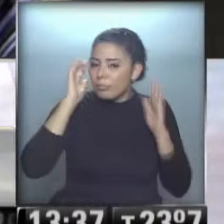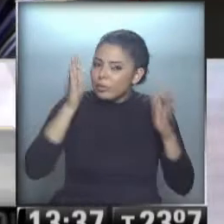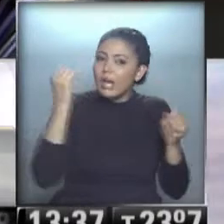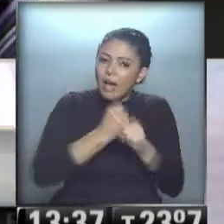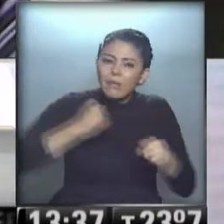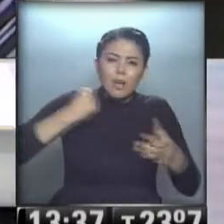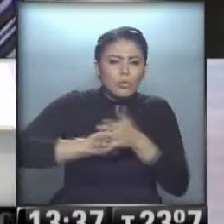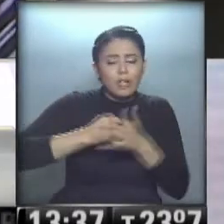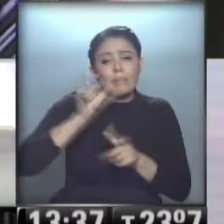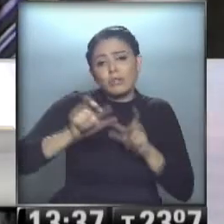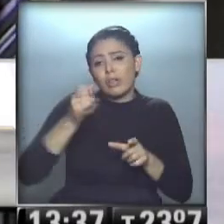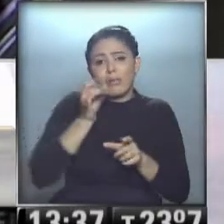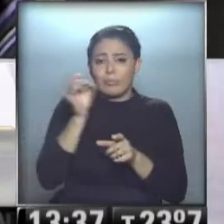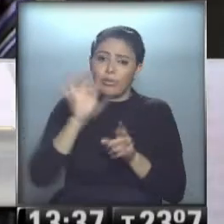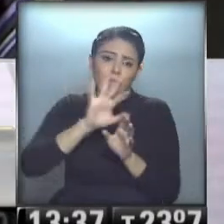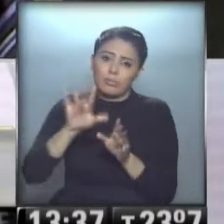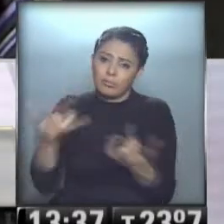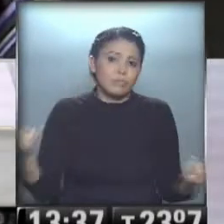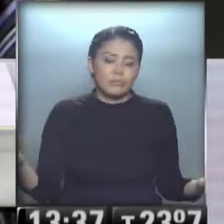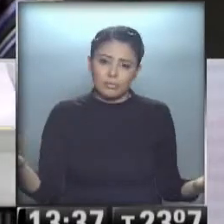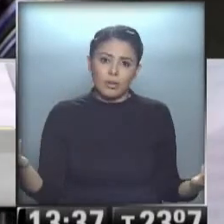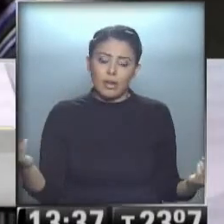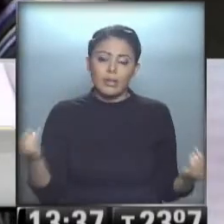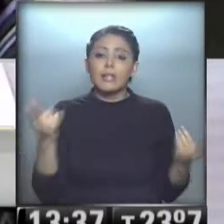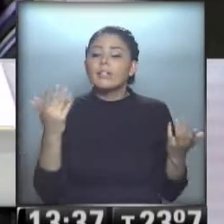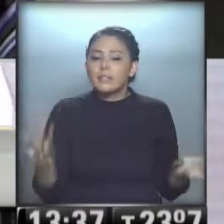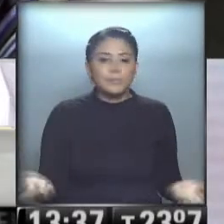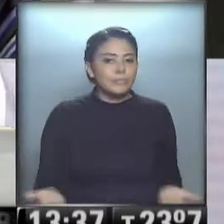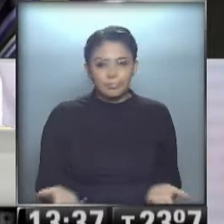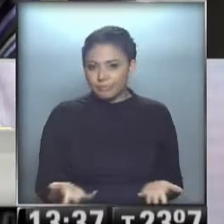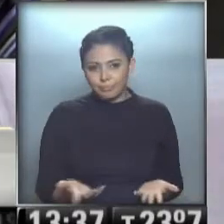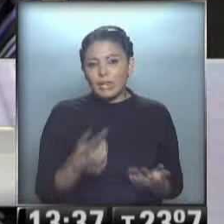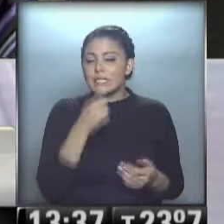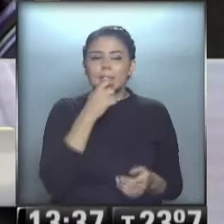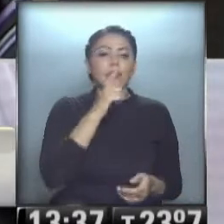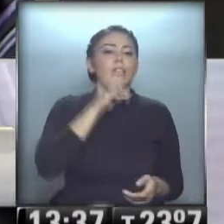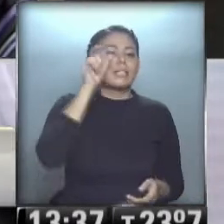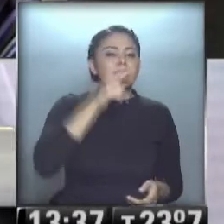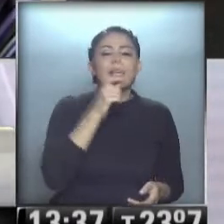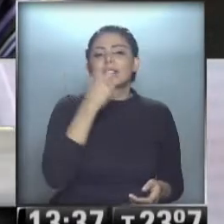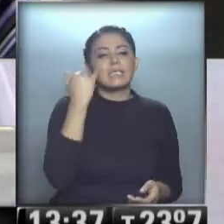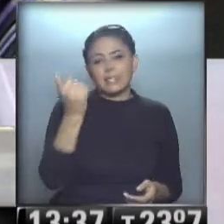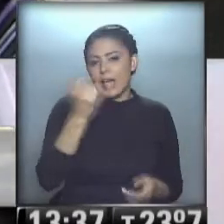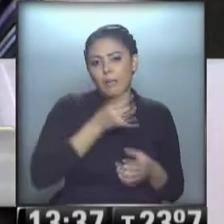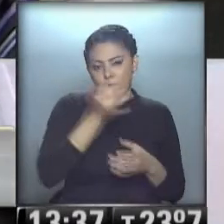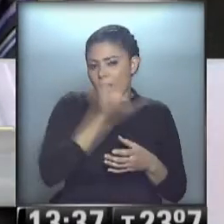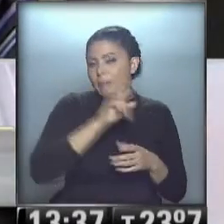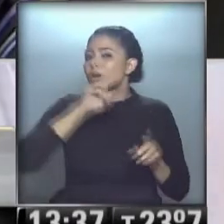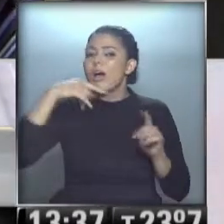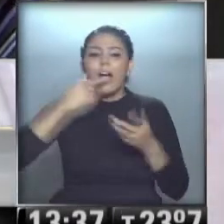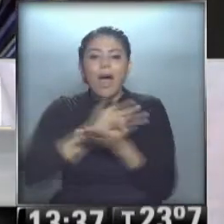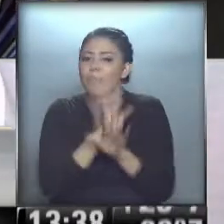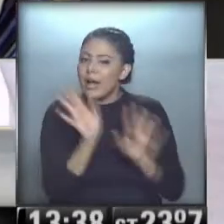trabajando para que la gente no se infecte independientemente de testear a quienes ya están infectados pero